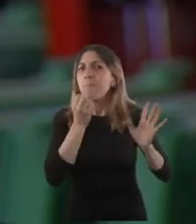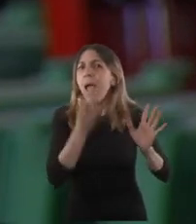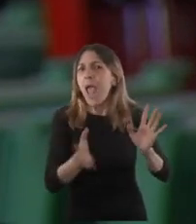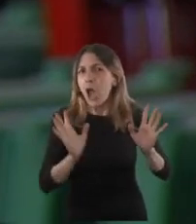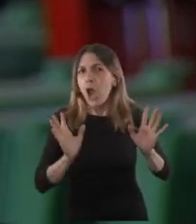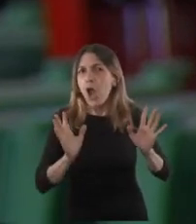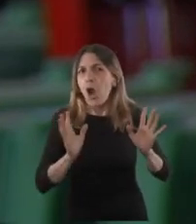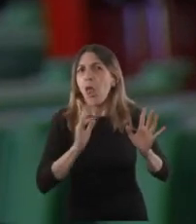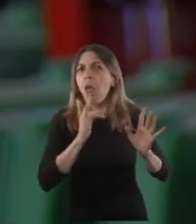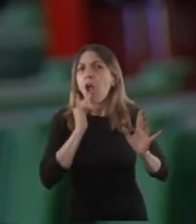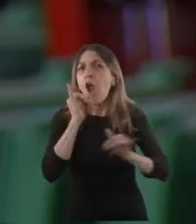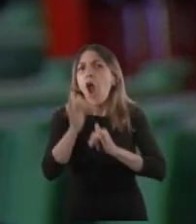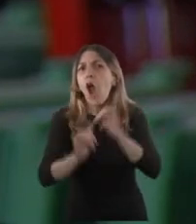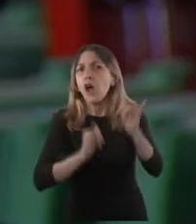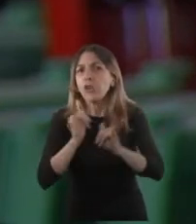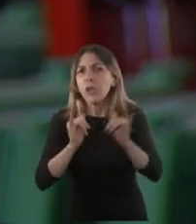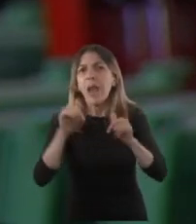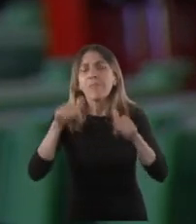que nosotros estamos